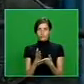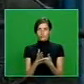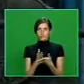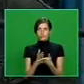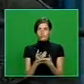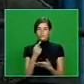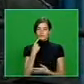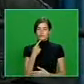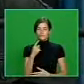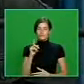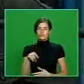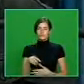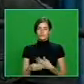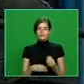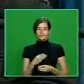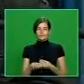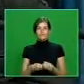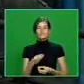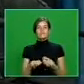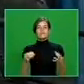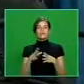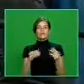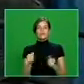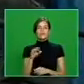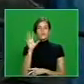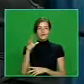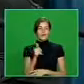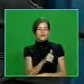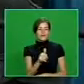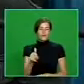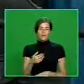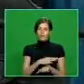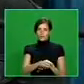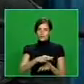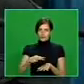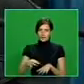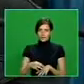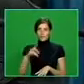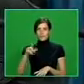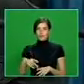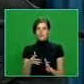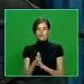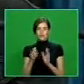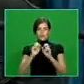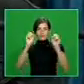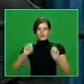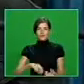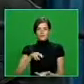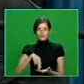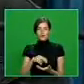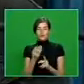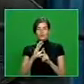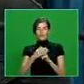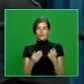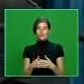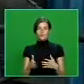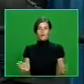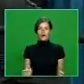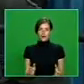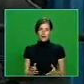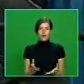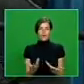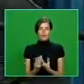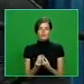usted nombra se está dando en todo el país en cada uno de los municipios en el marco del Sistema Nacional de las Culturas populares de la